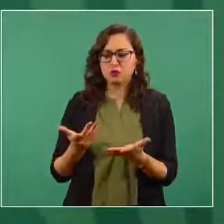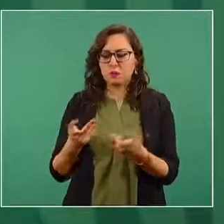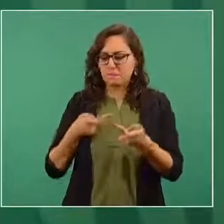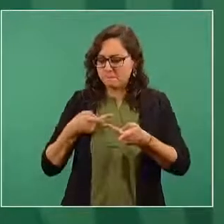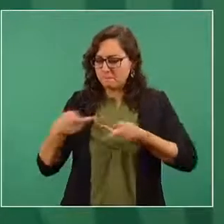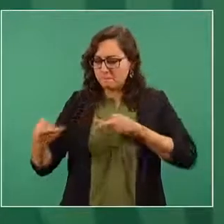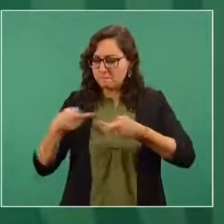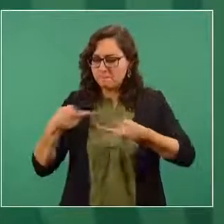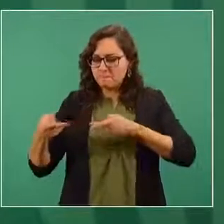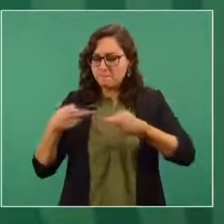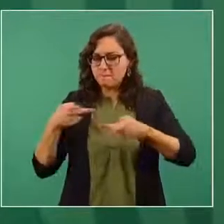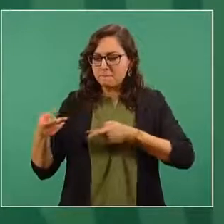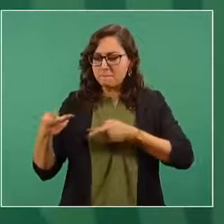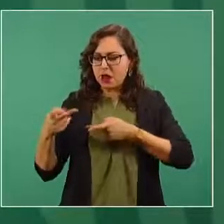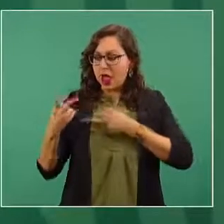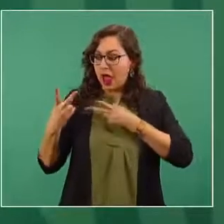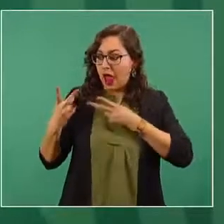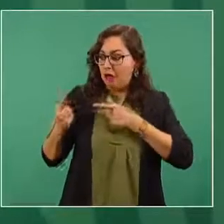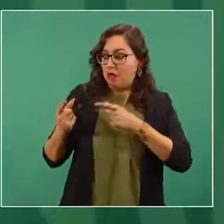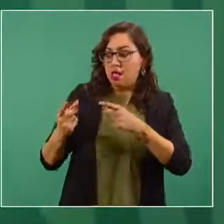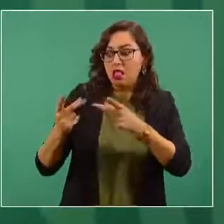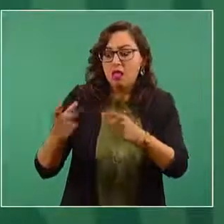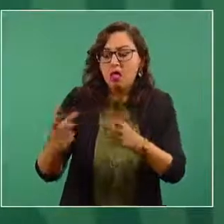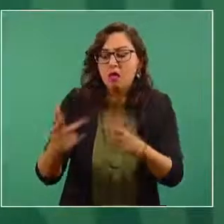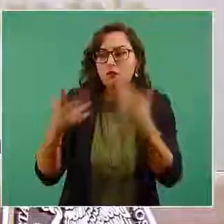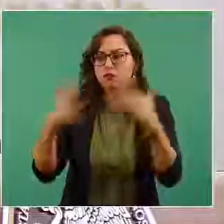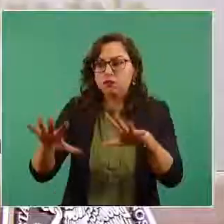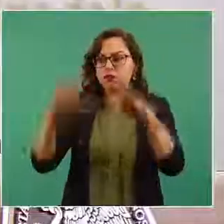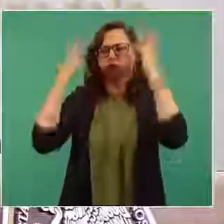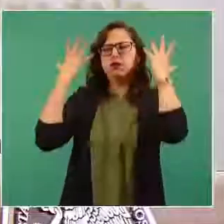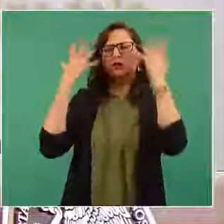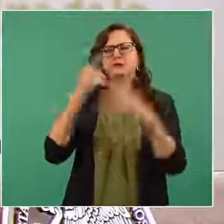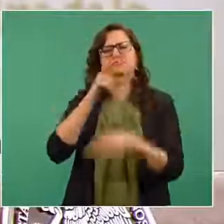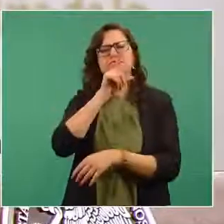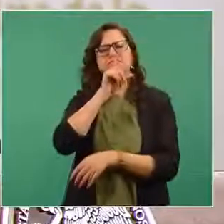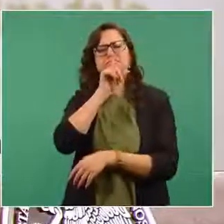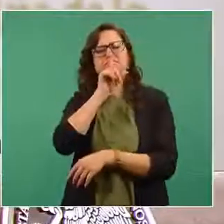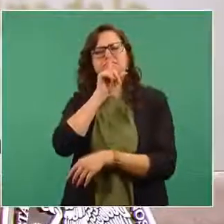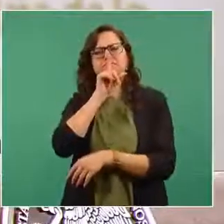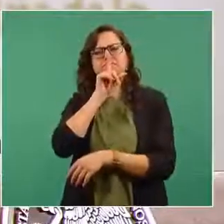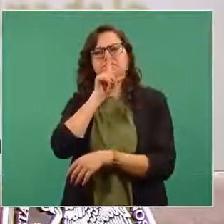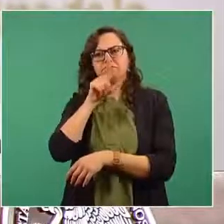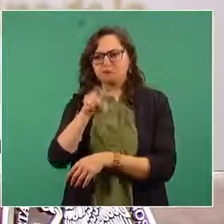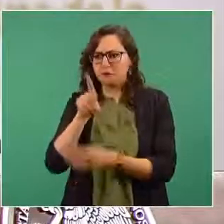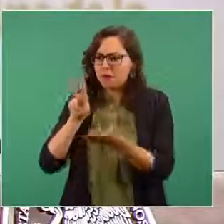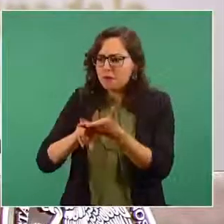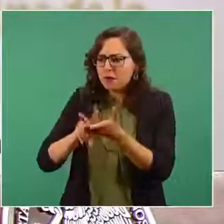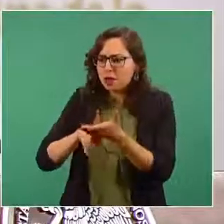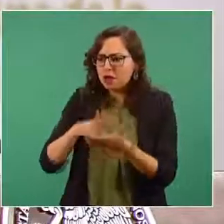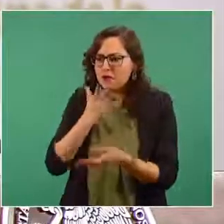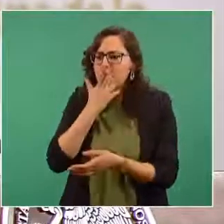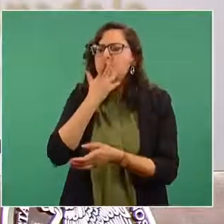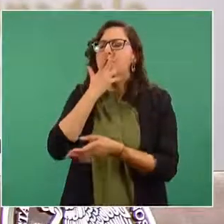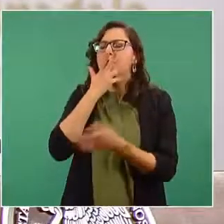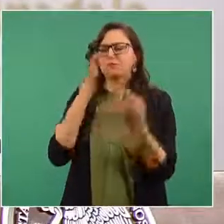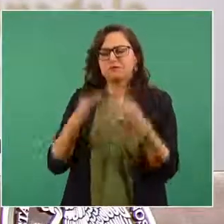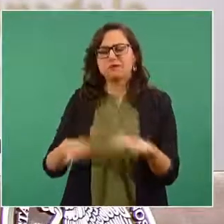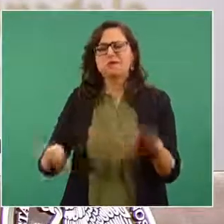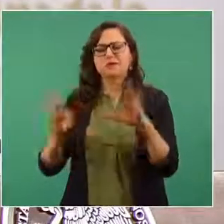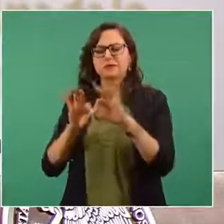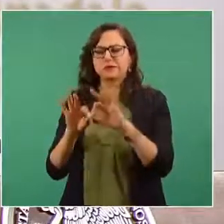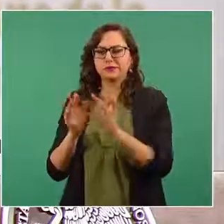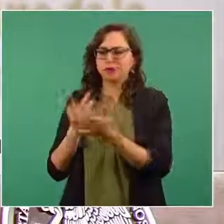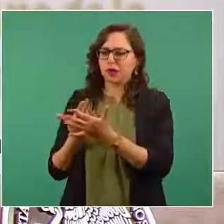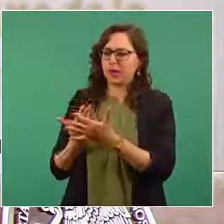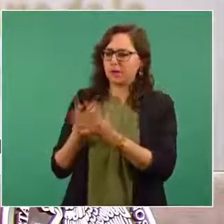que vale la pena esperarla. Y hoy en el Pulso de la Salud, como ya dijera el señor presidente,